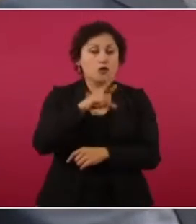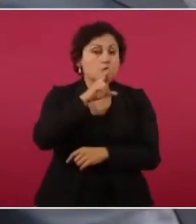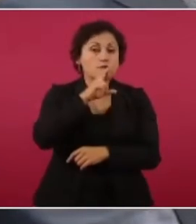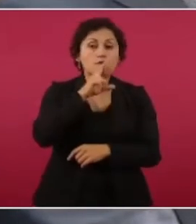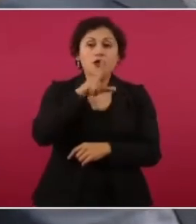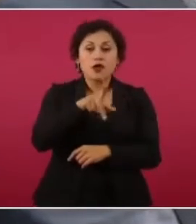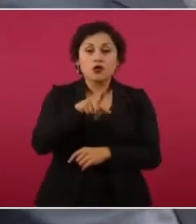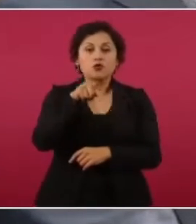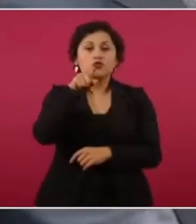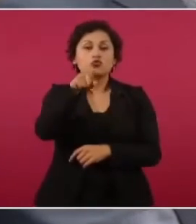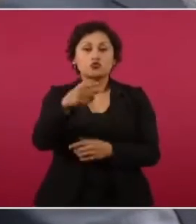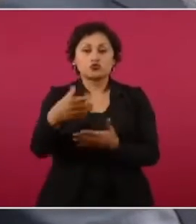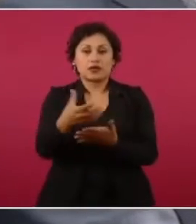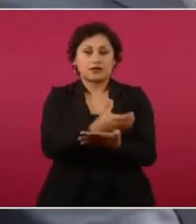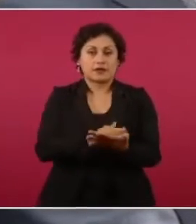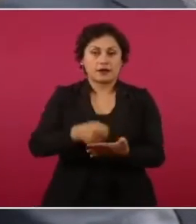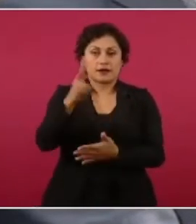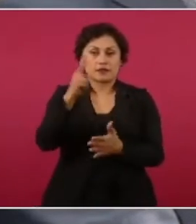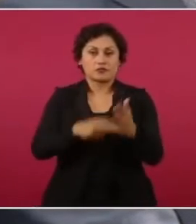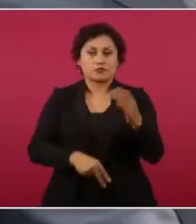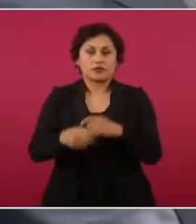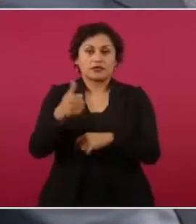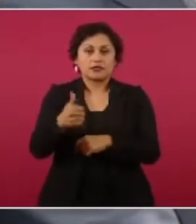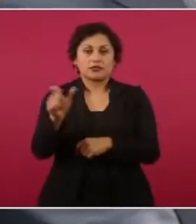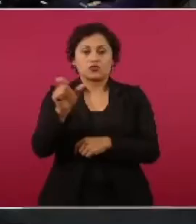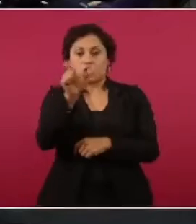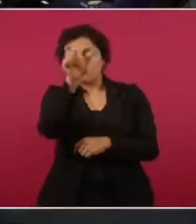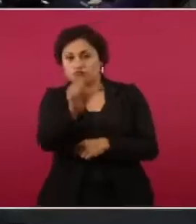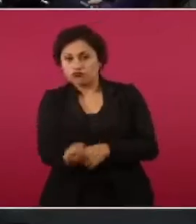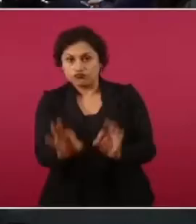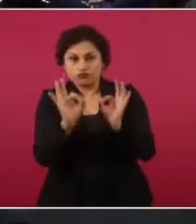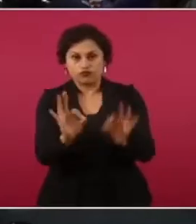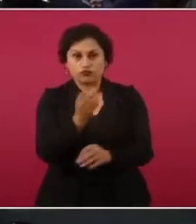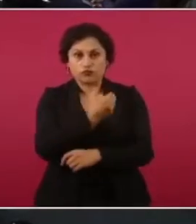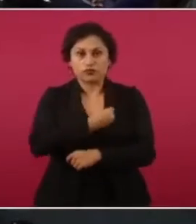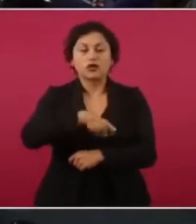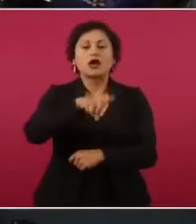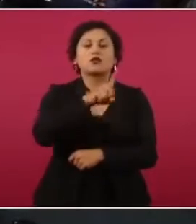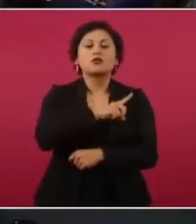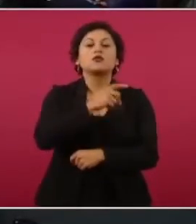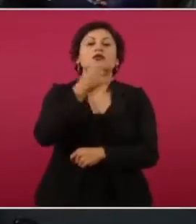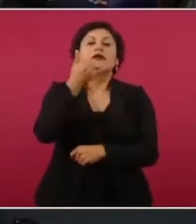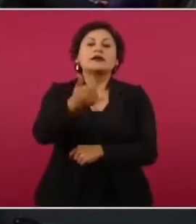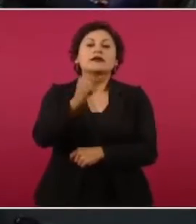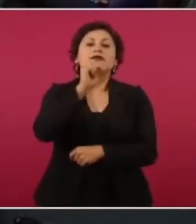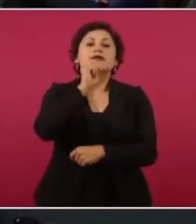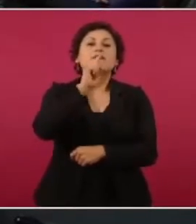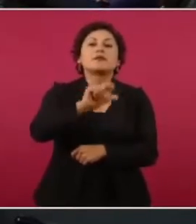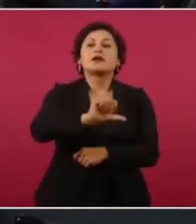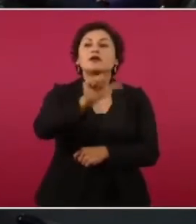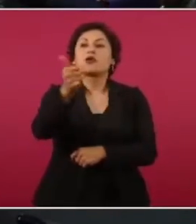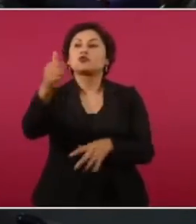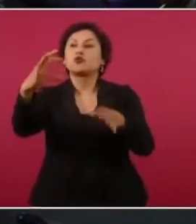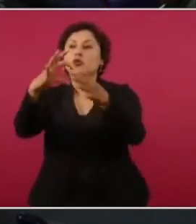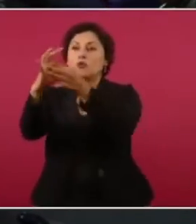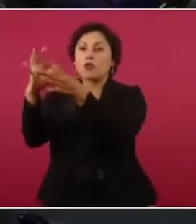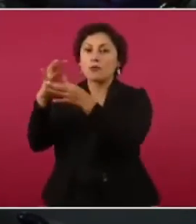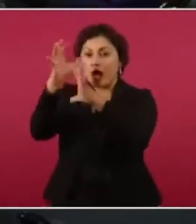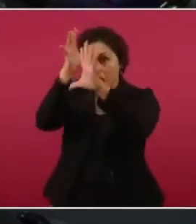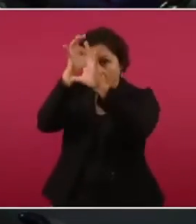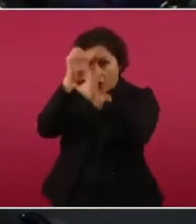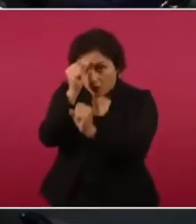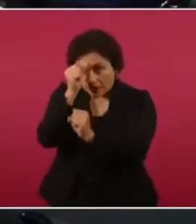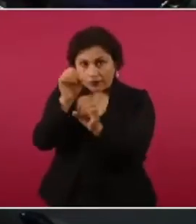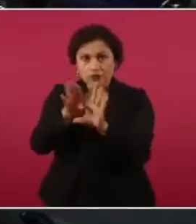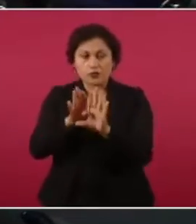ganara las elecciones en 2006 cuando estaba en plenitud de sus facultades y cuando no se habían hecho pactos que no parecieran muy pues defendibles de